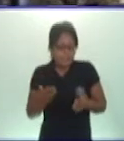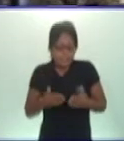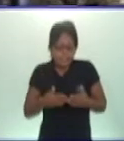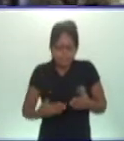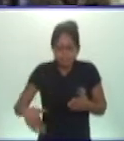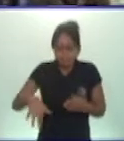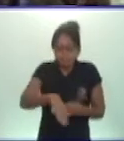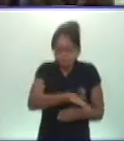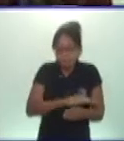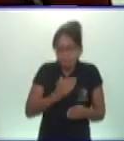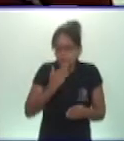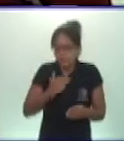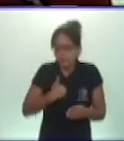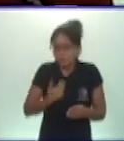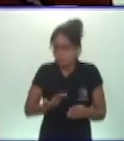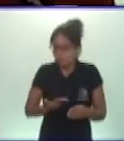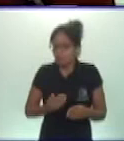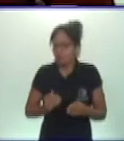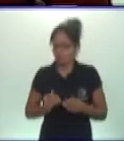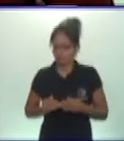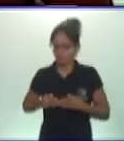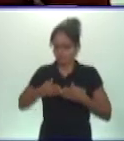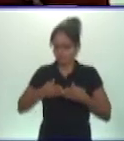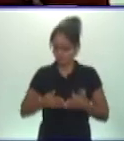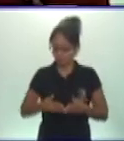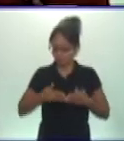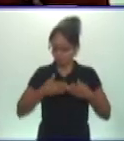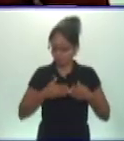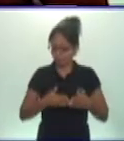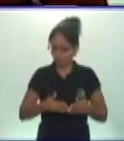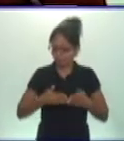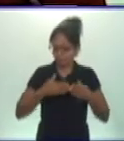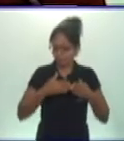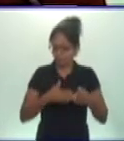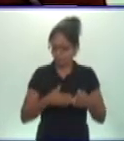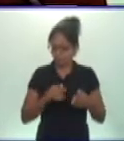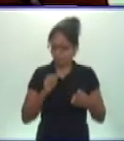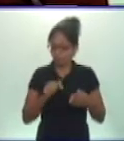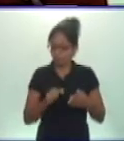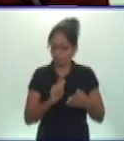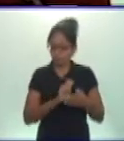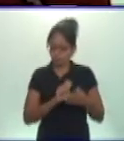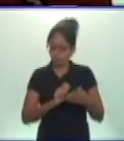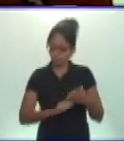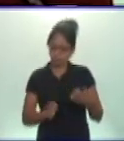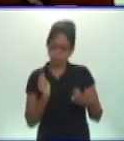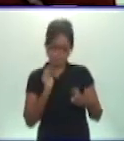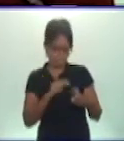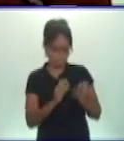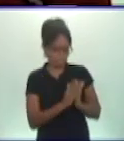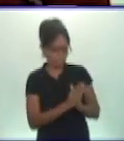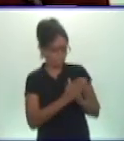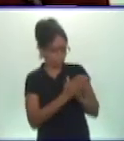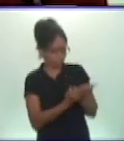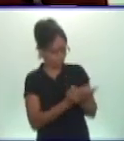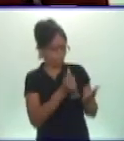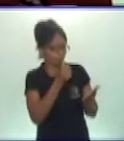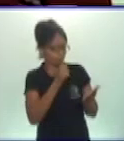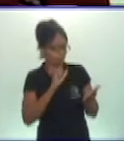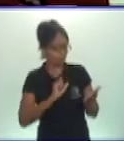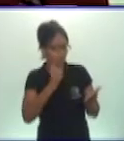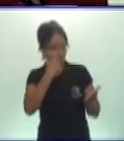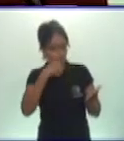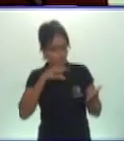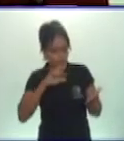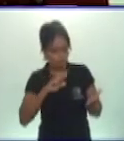Habana y anota también en su diario de conquista la referencia al antiguo puerto o